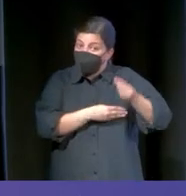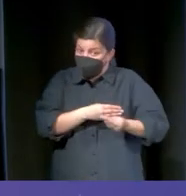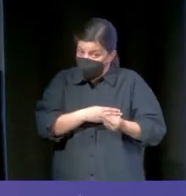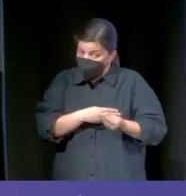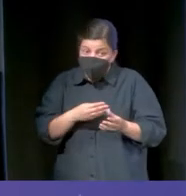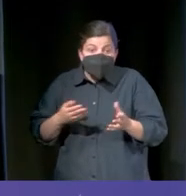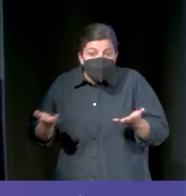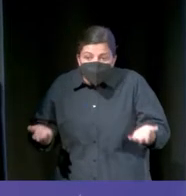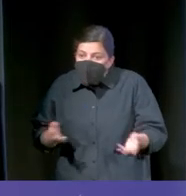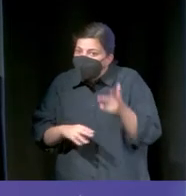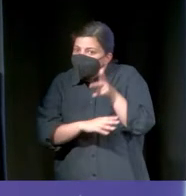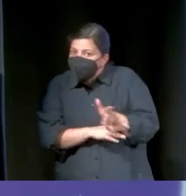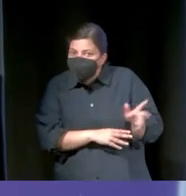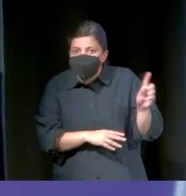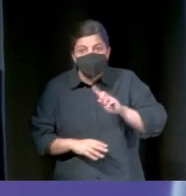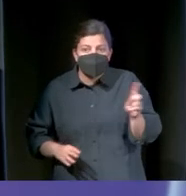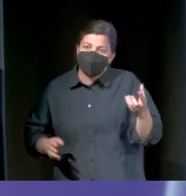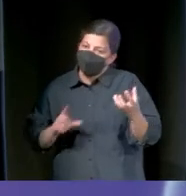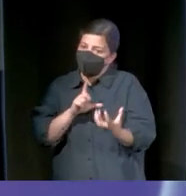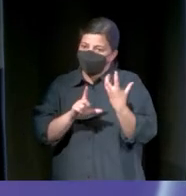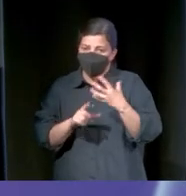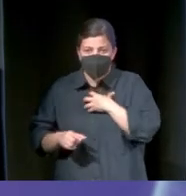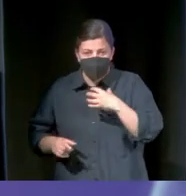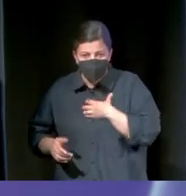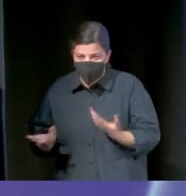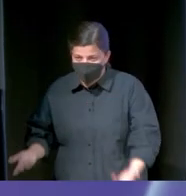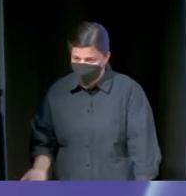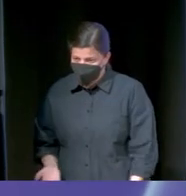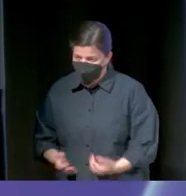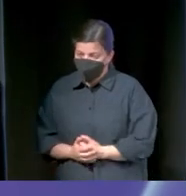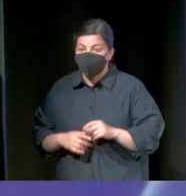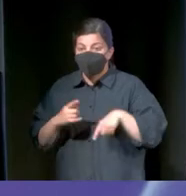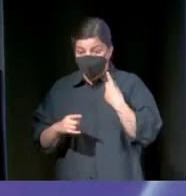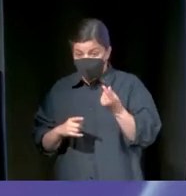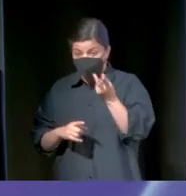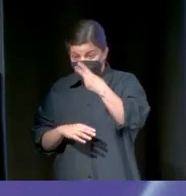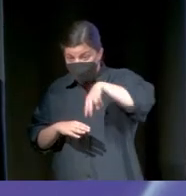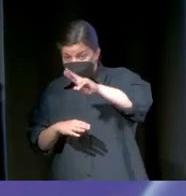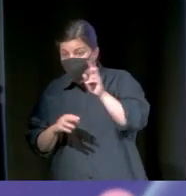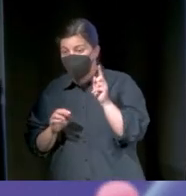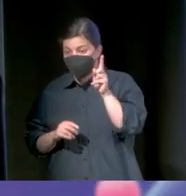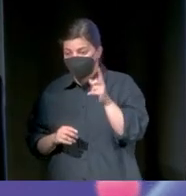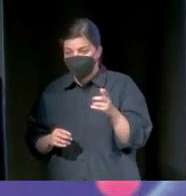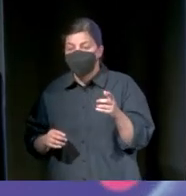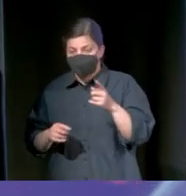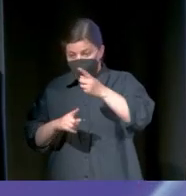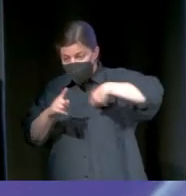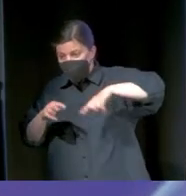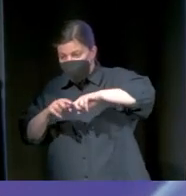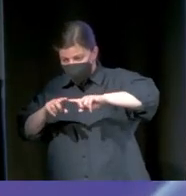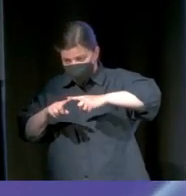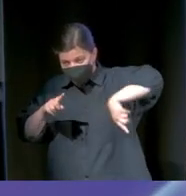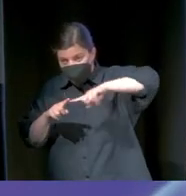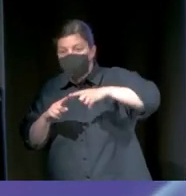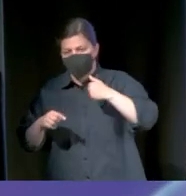sea no se grabó donde no lo he podido detener pero luego por ejemplo arg acrobático que el aro sí que me gusta mucho y me he puesto